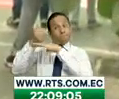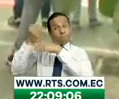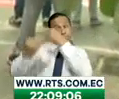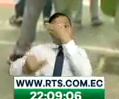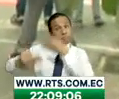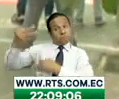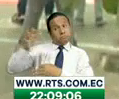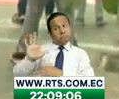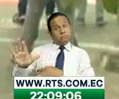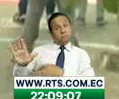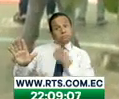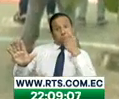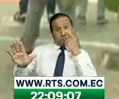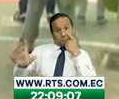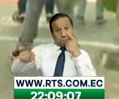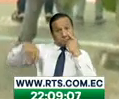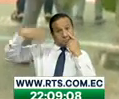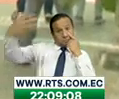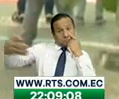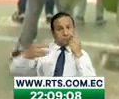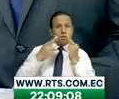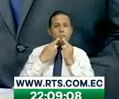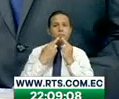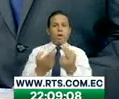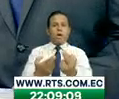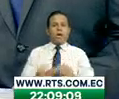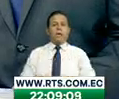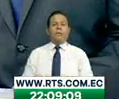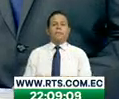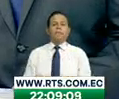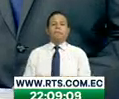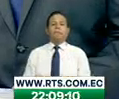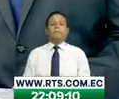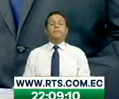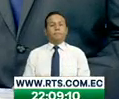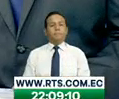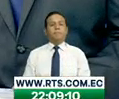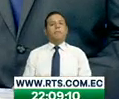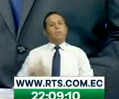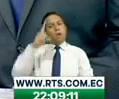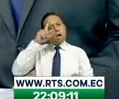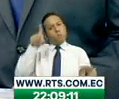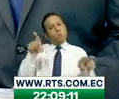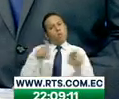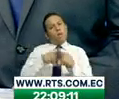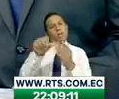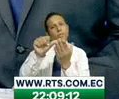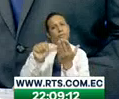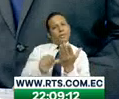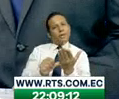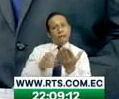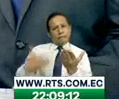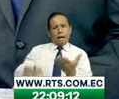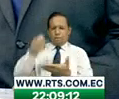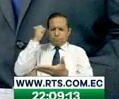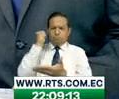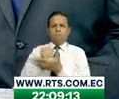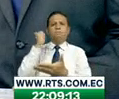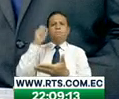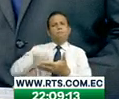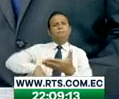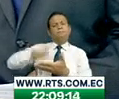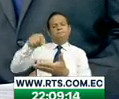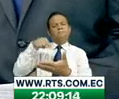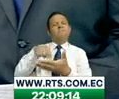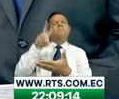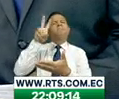Informó Héctor Romero. Y un acuerdo ministerial con base a disposiciones de las Naciones Unidas autoriza a los miembros